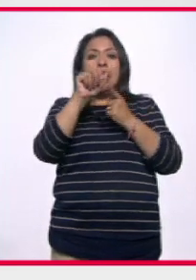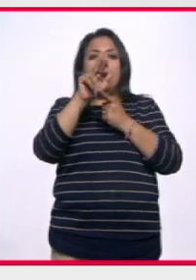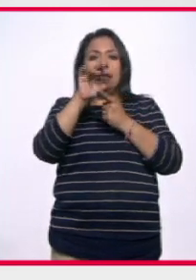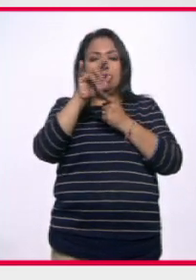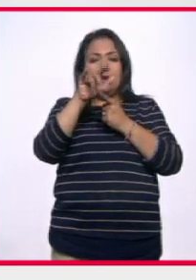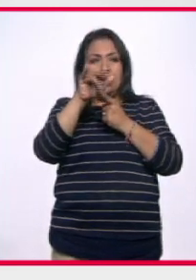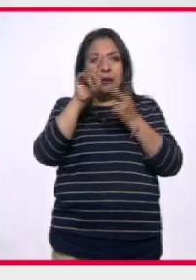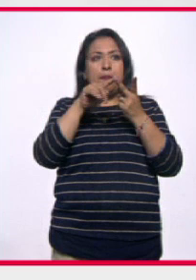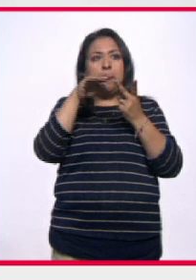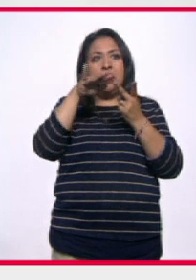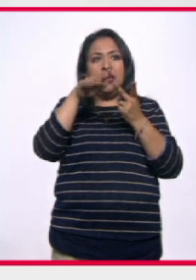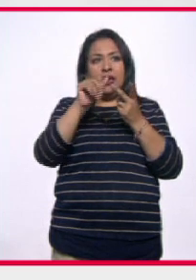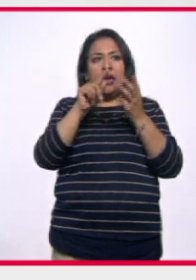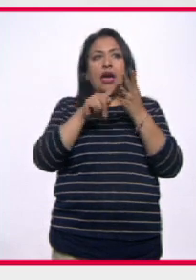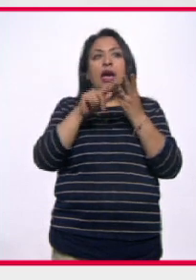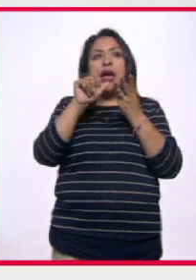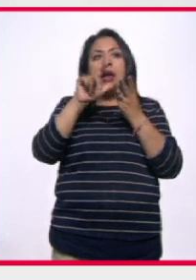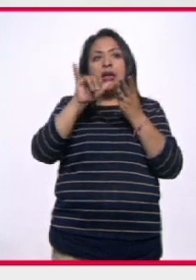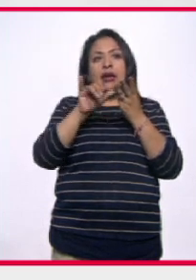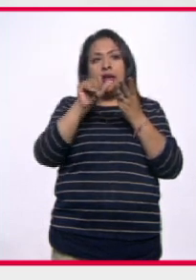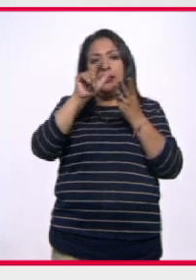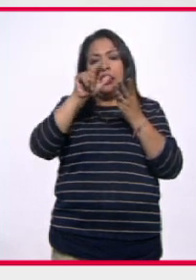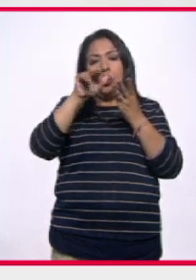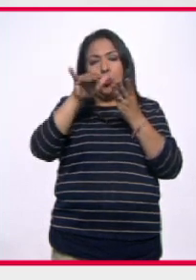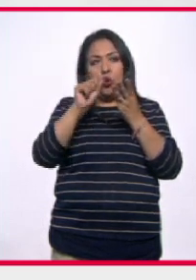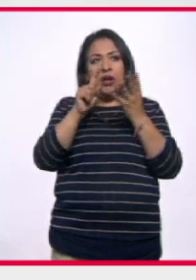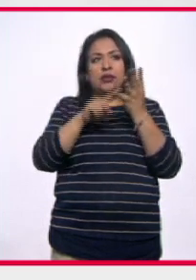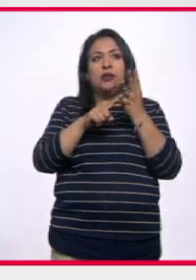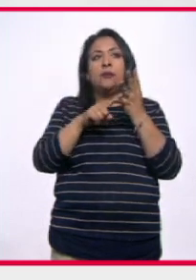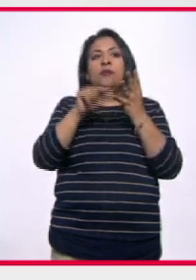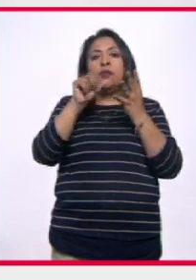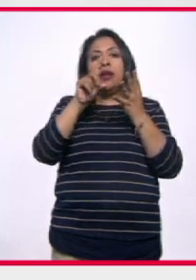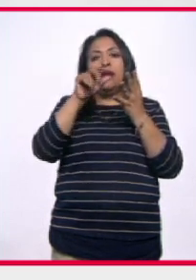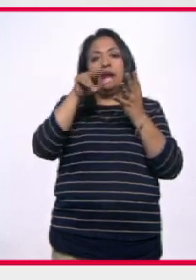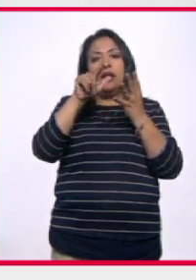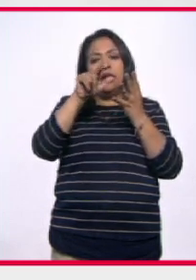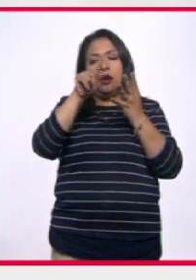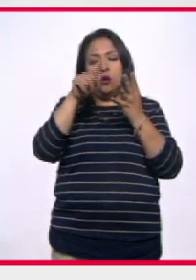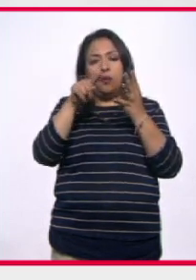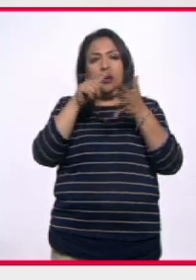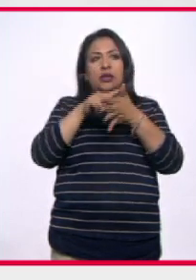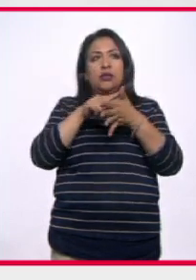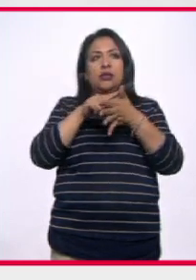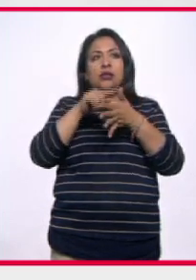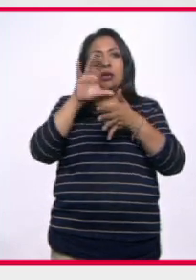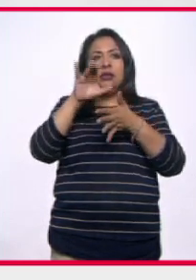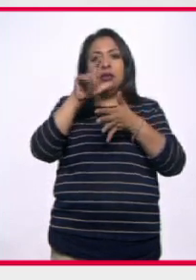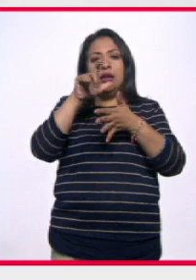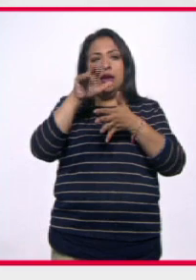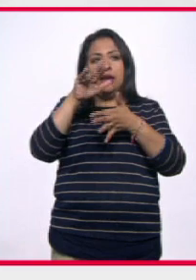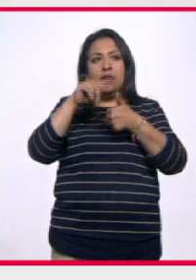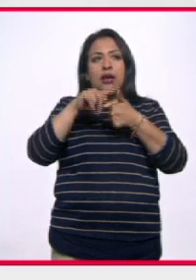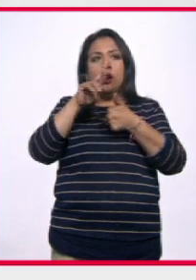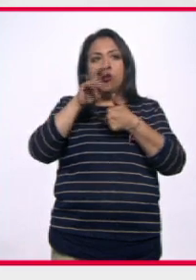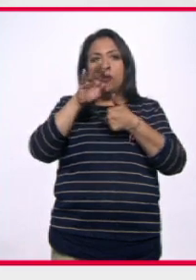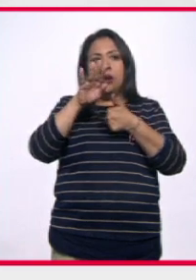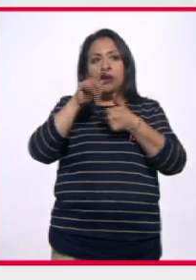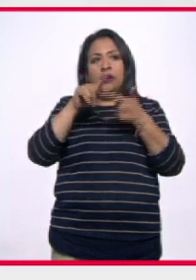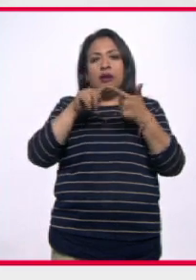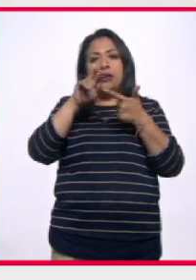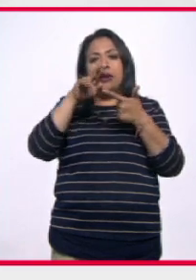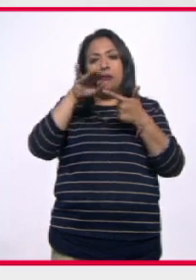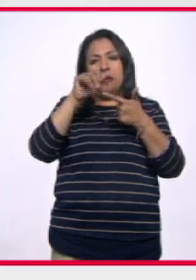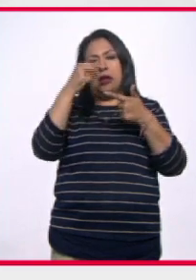mí que a sánchez alejandra lucas juárez adriana lópez celerina sánchez rupert a bautista e